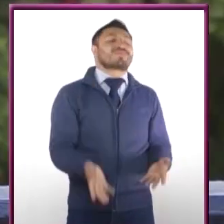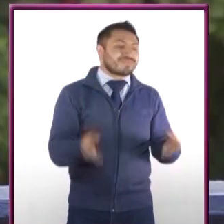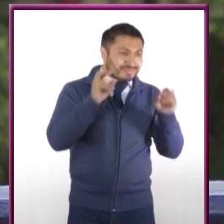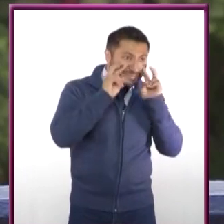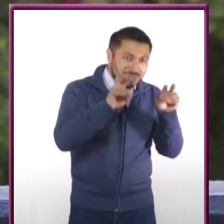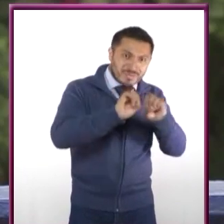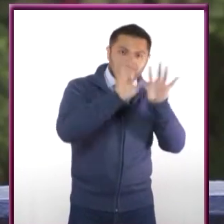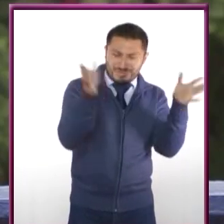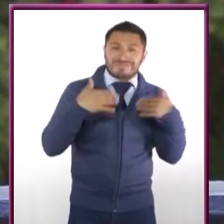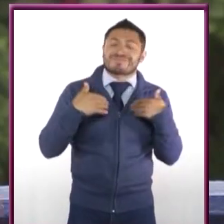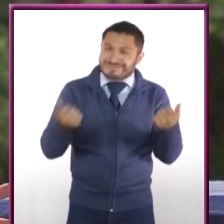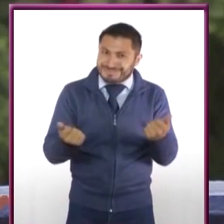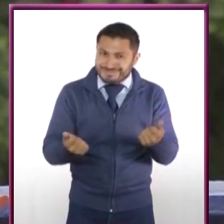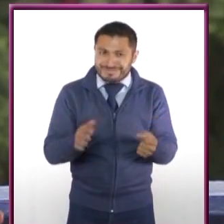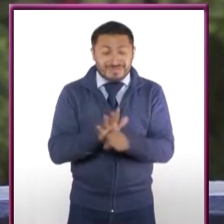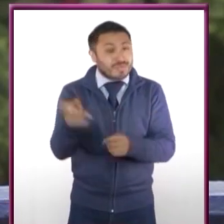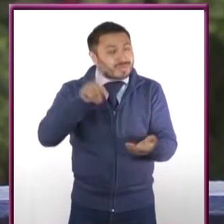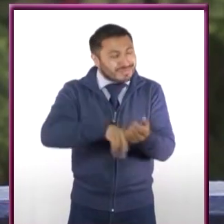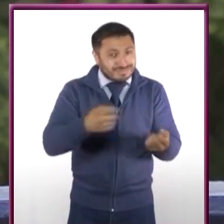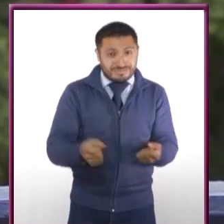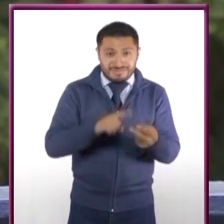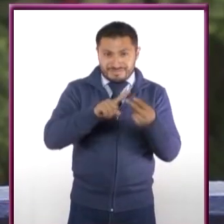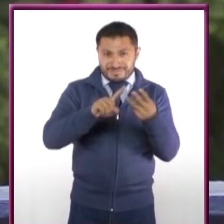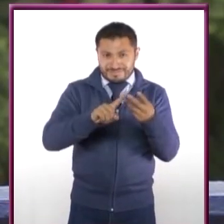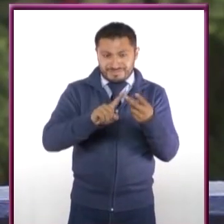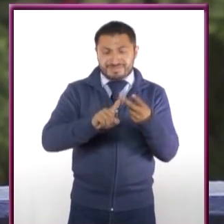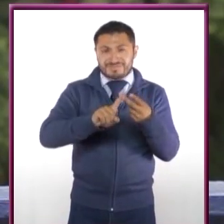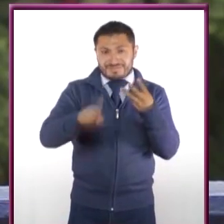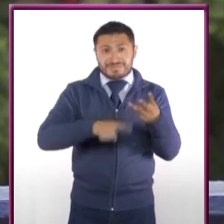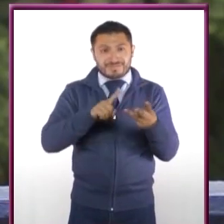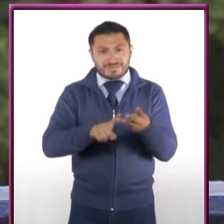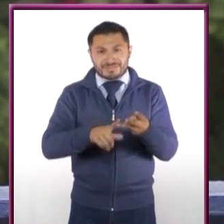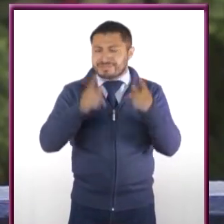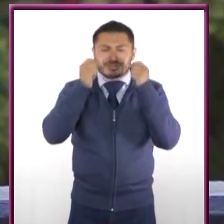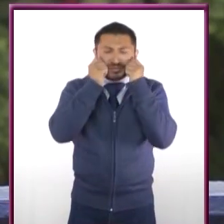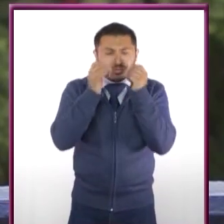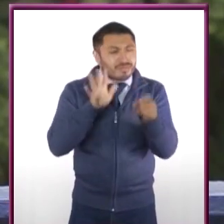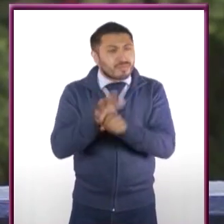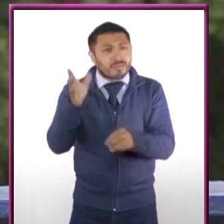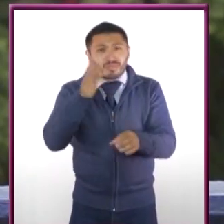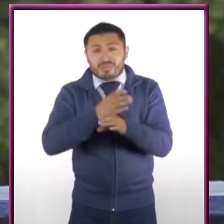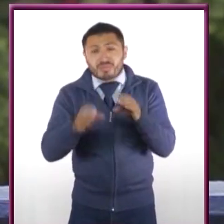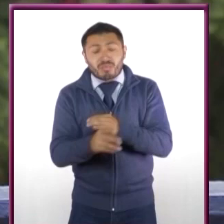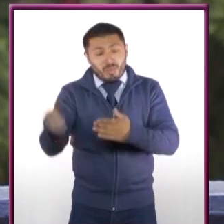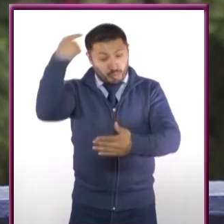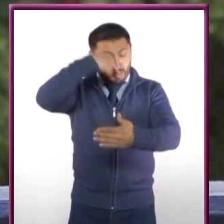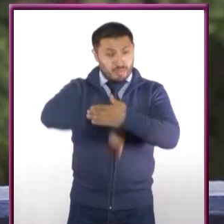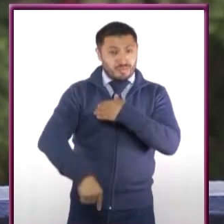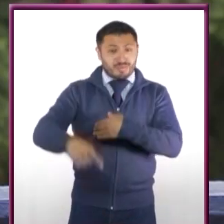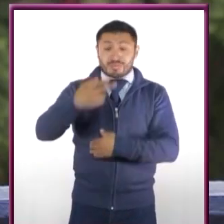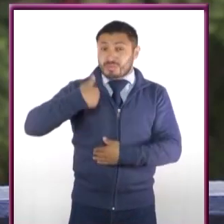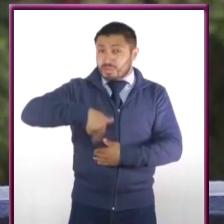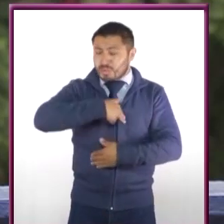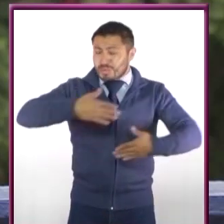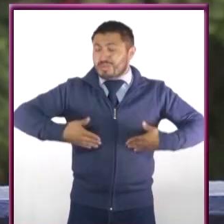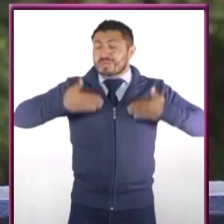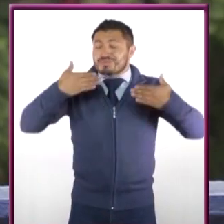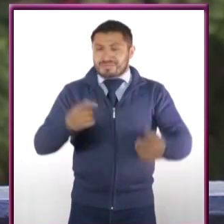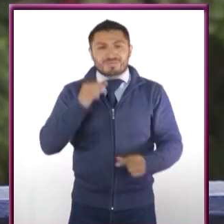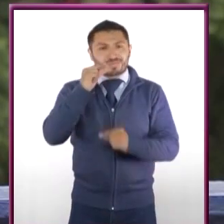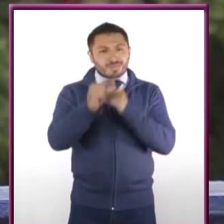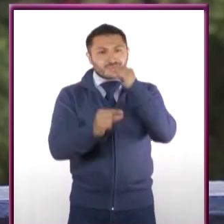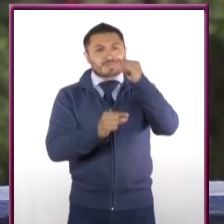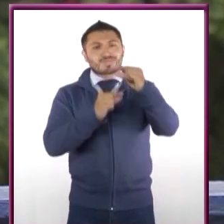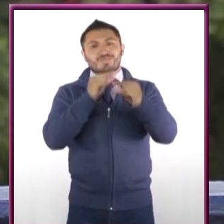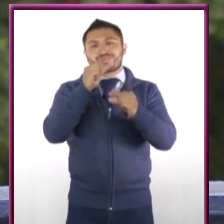3, lo mejor de todo, sin importar qué es lo que nos encontremos adentro, podemos tener la confianza de que poco